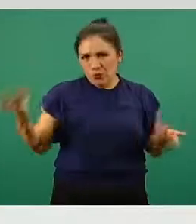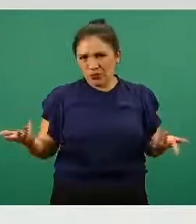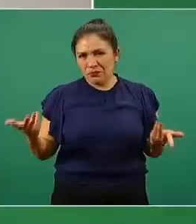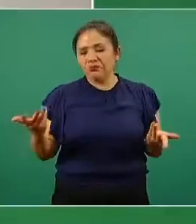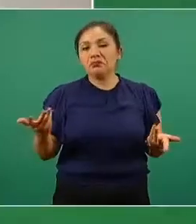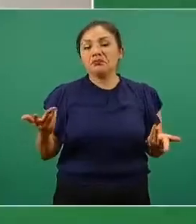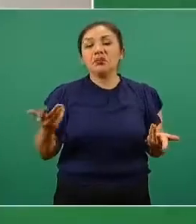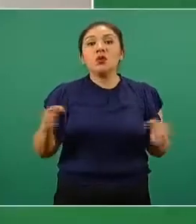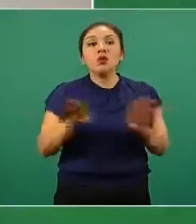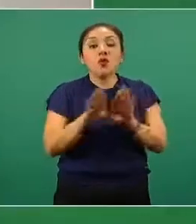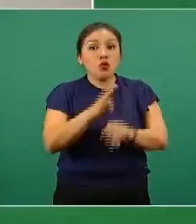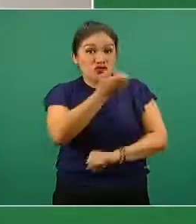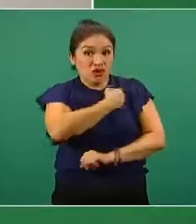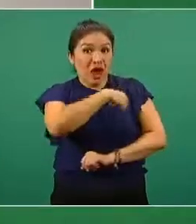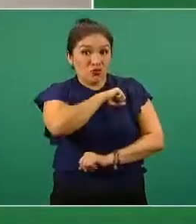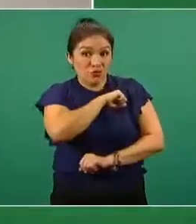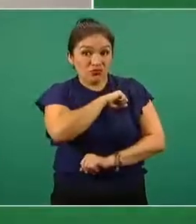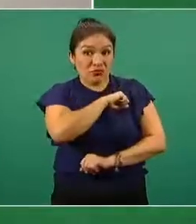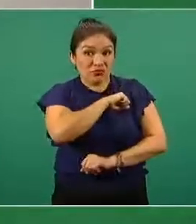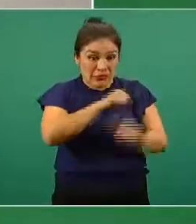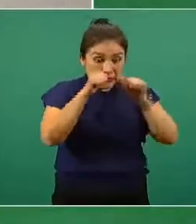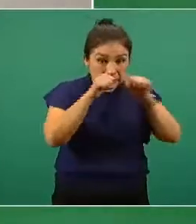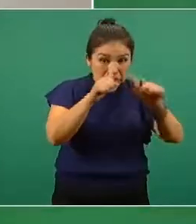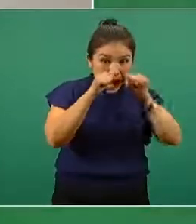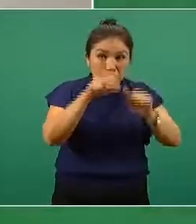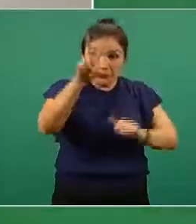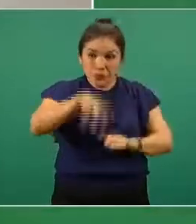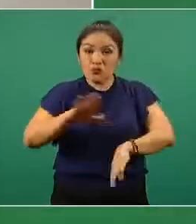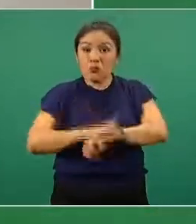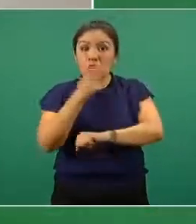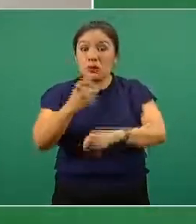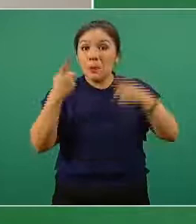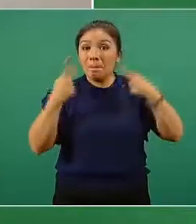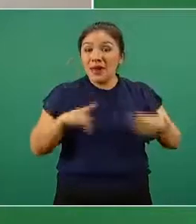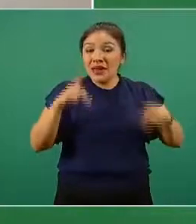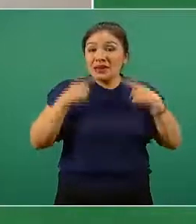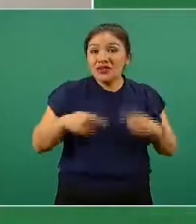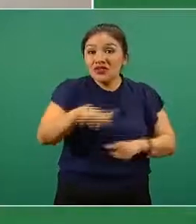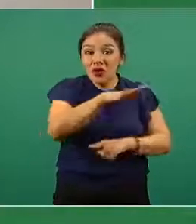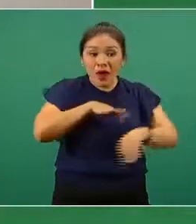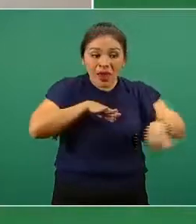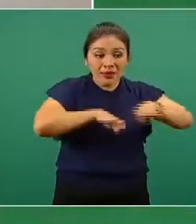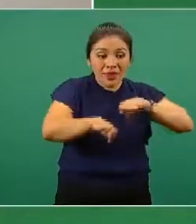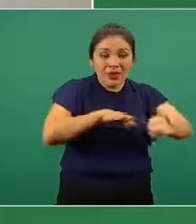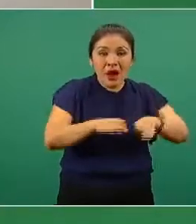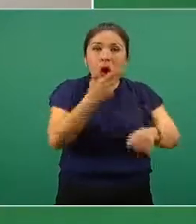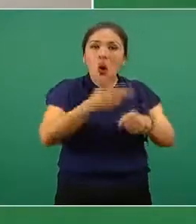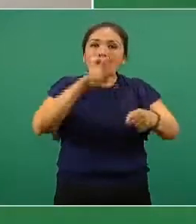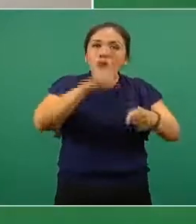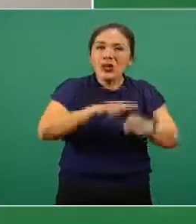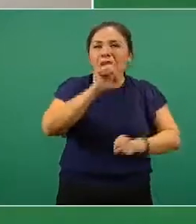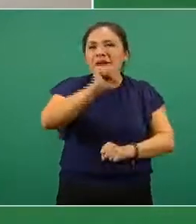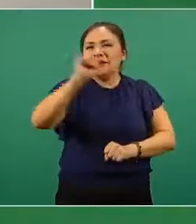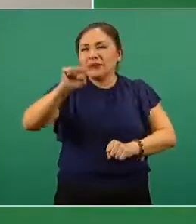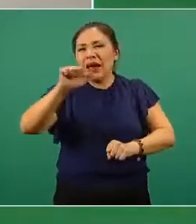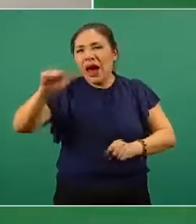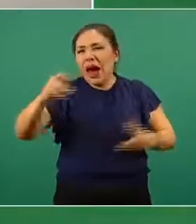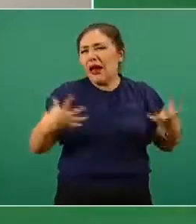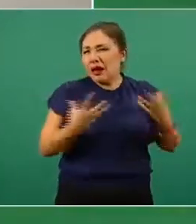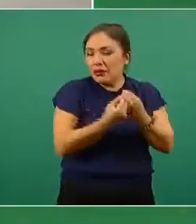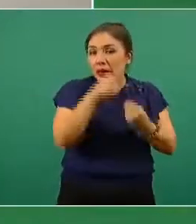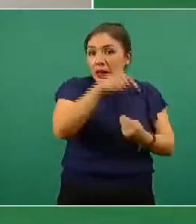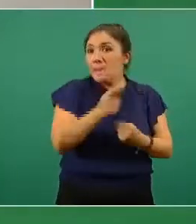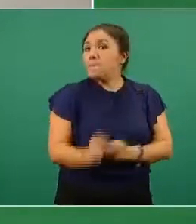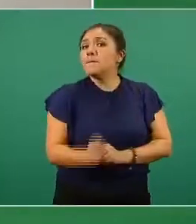¿no? Los servicios de salud, por eso las personas que trabajan en la Secretaría de Salud